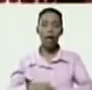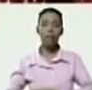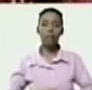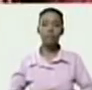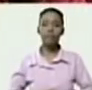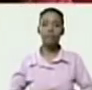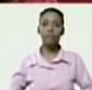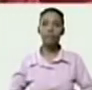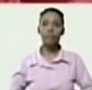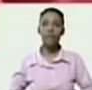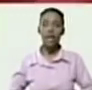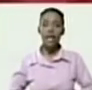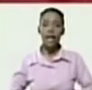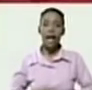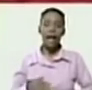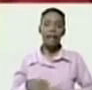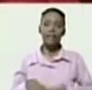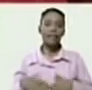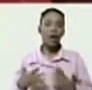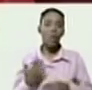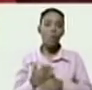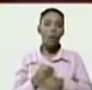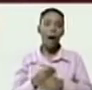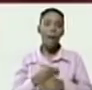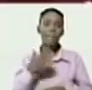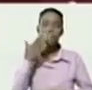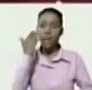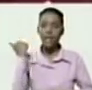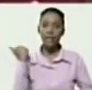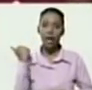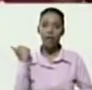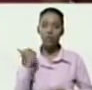que con su pasado y sus antecedentes.